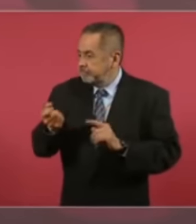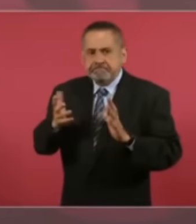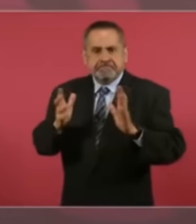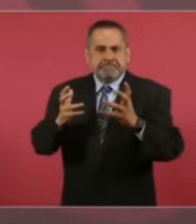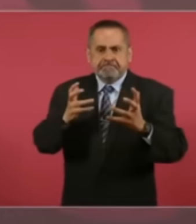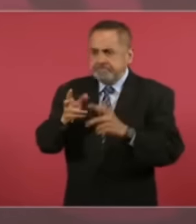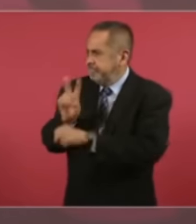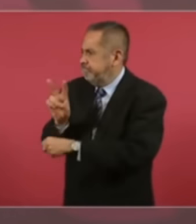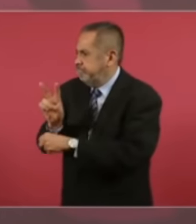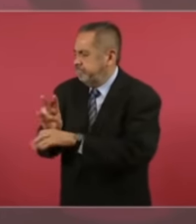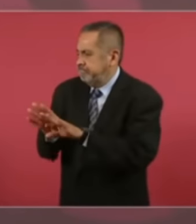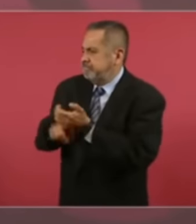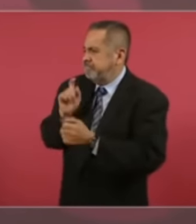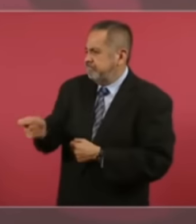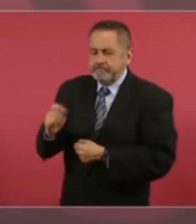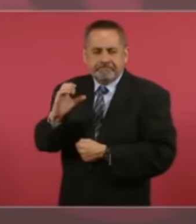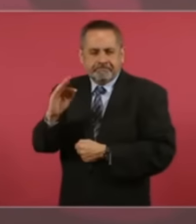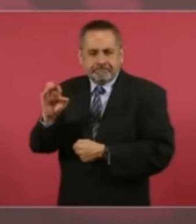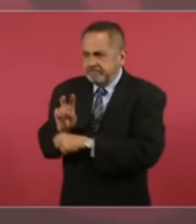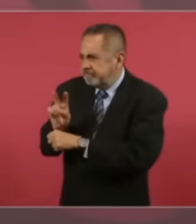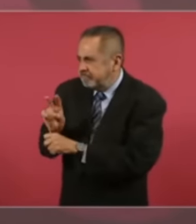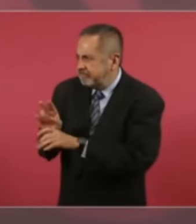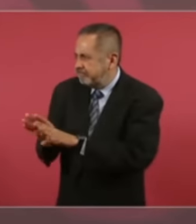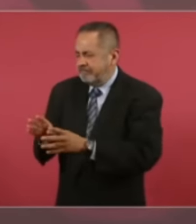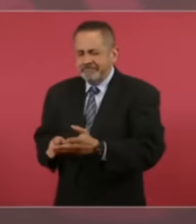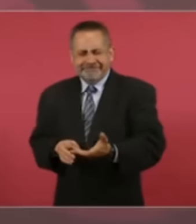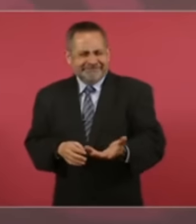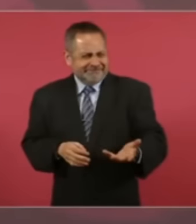¿no?, lo que hace la Comisión Federal de Electricidad.